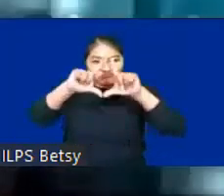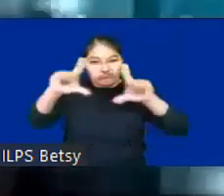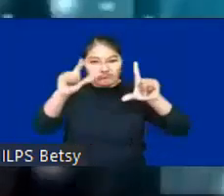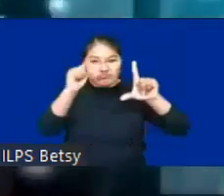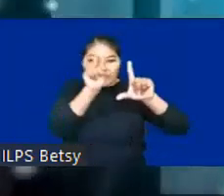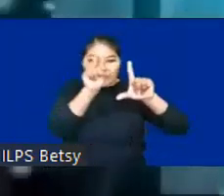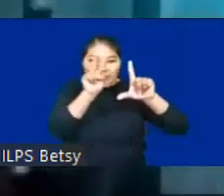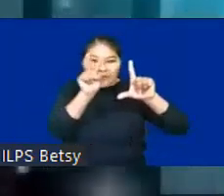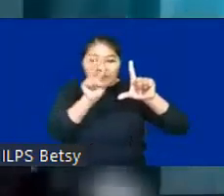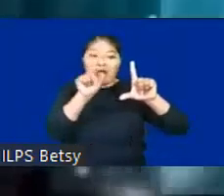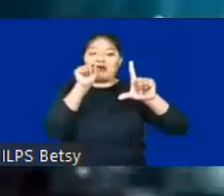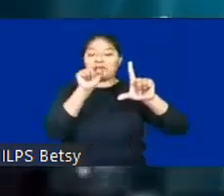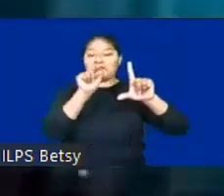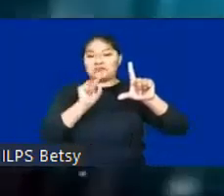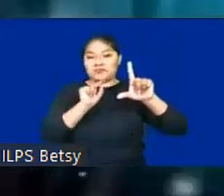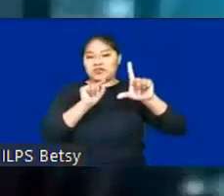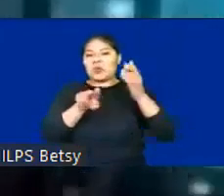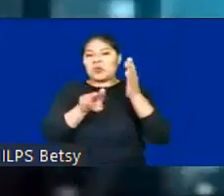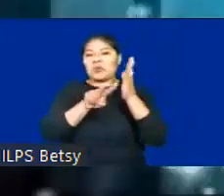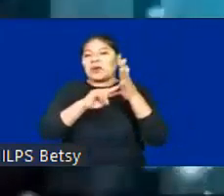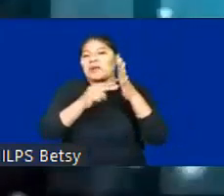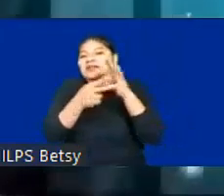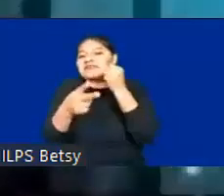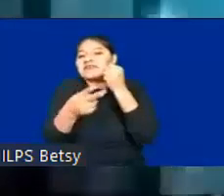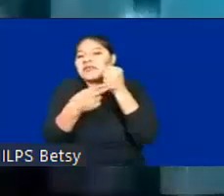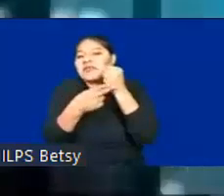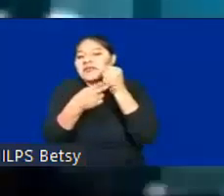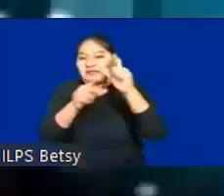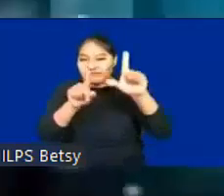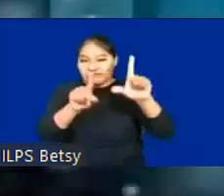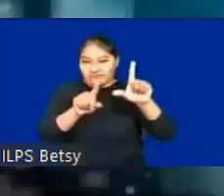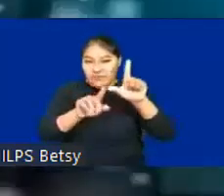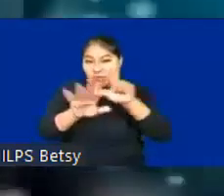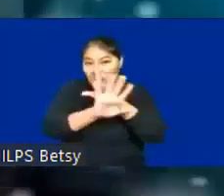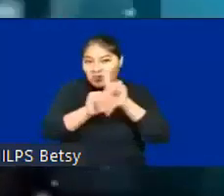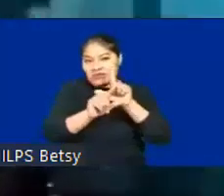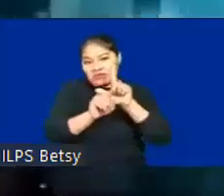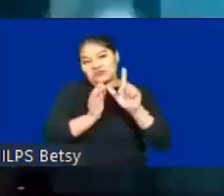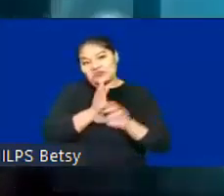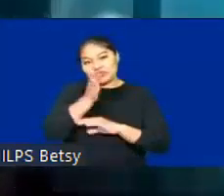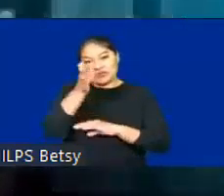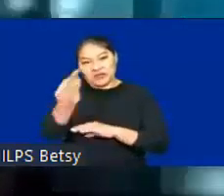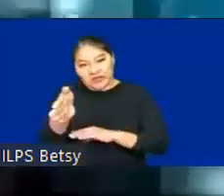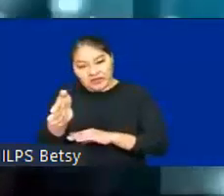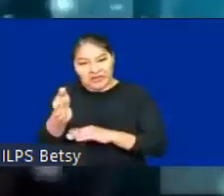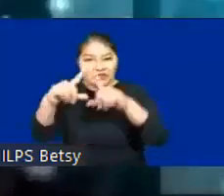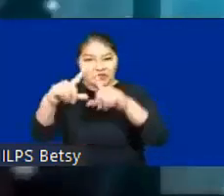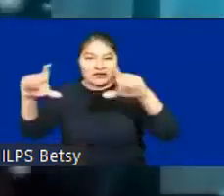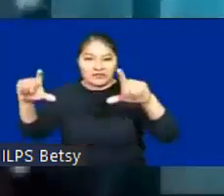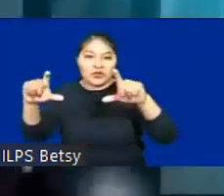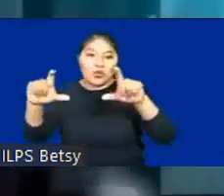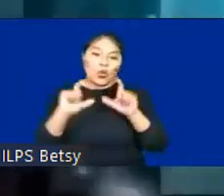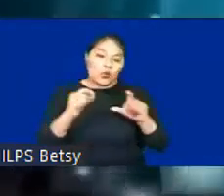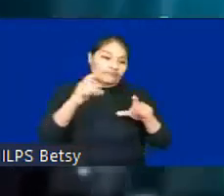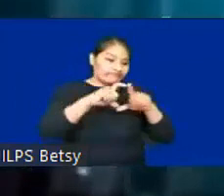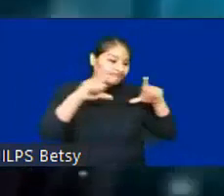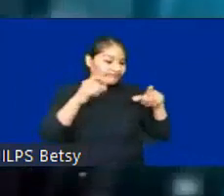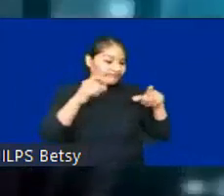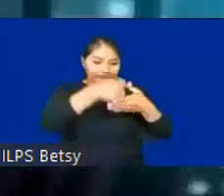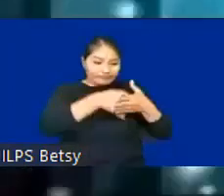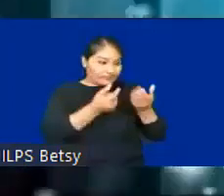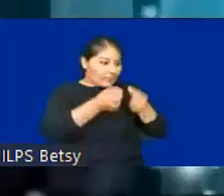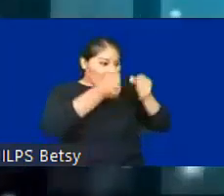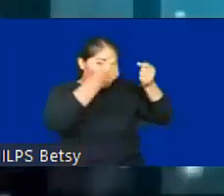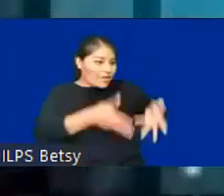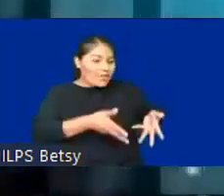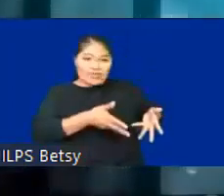la desventaja, pues, de que tenía que yo ir a recogerla, o si se me perdía tenía que sacar un duplicado y una serie de otras desventajas que